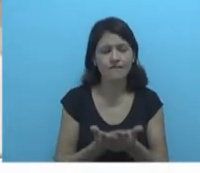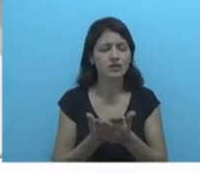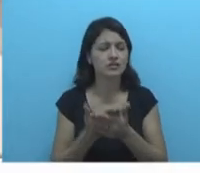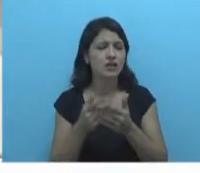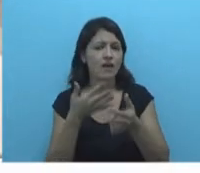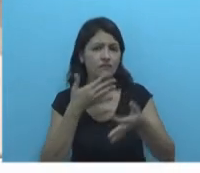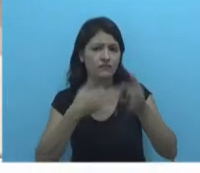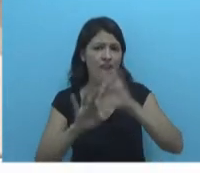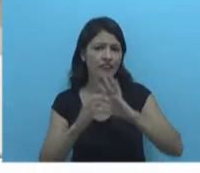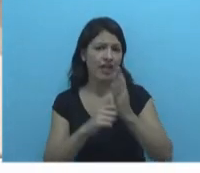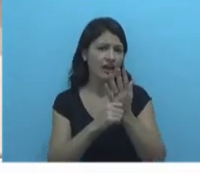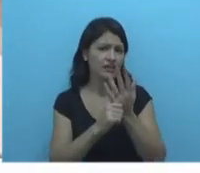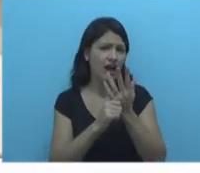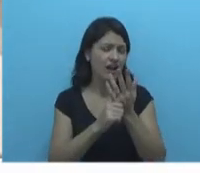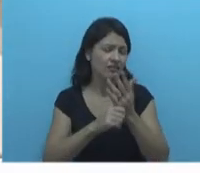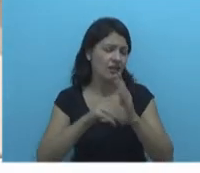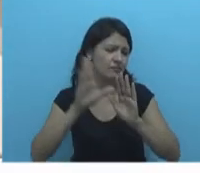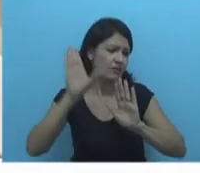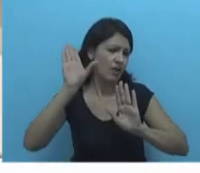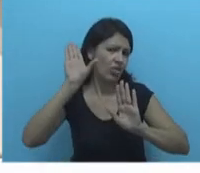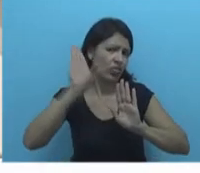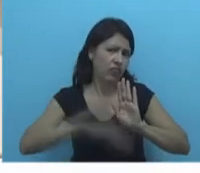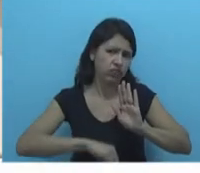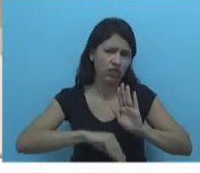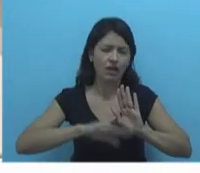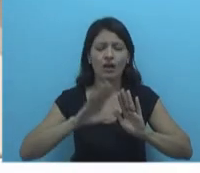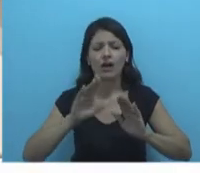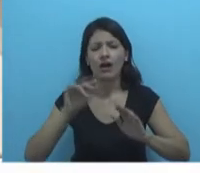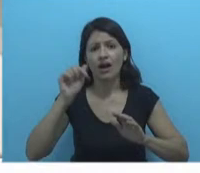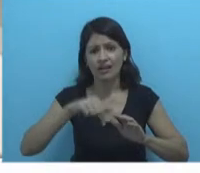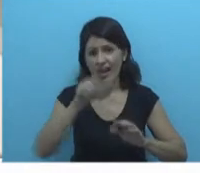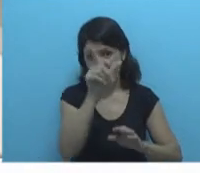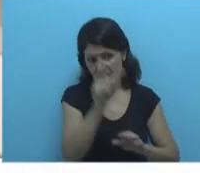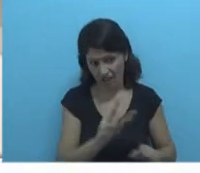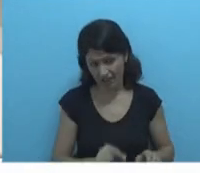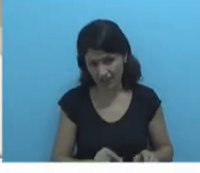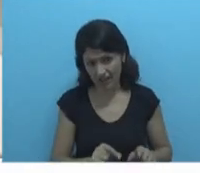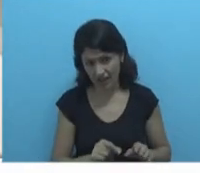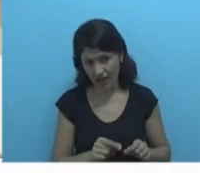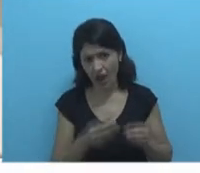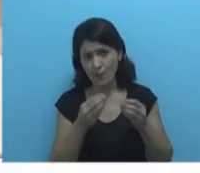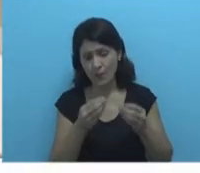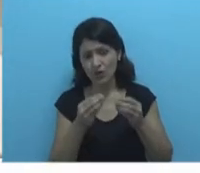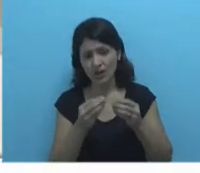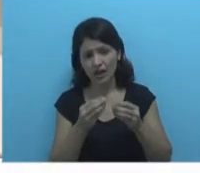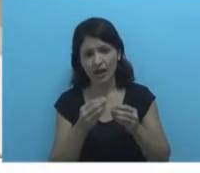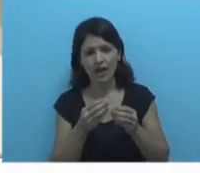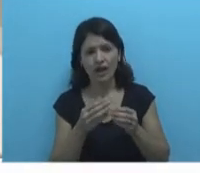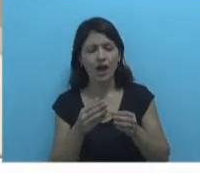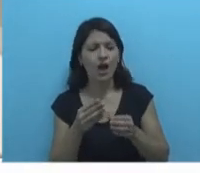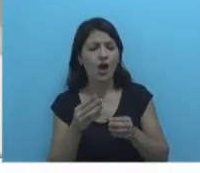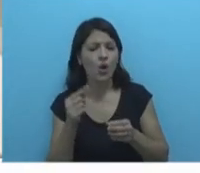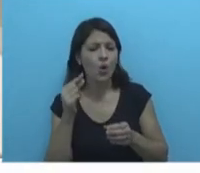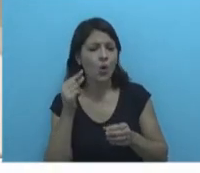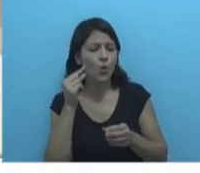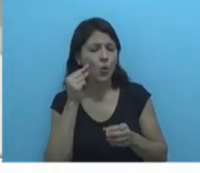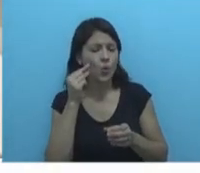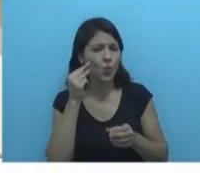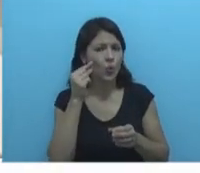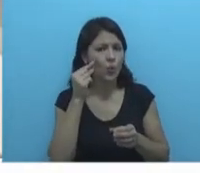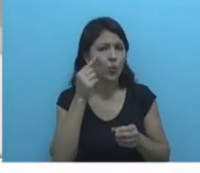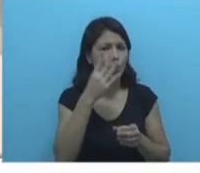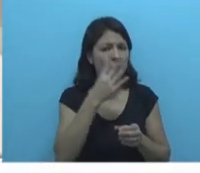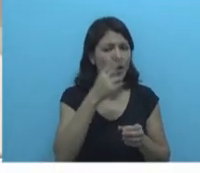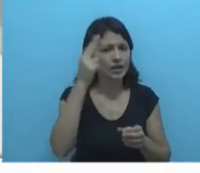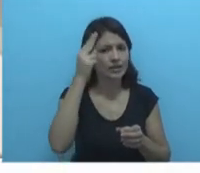carne per cápita en la República Argentina, porque estamos teniendo un consumo de carne per cápita de 49.7